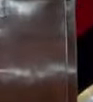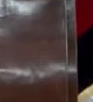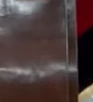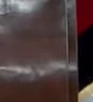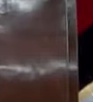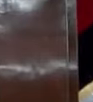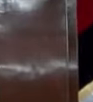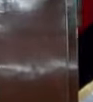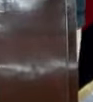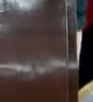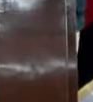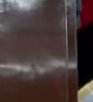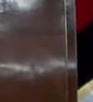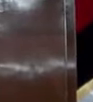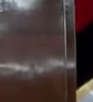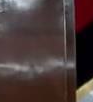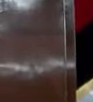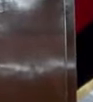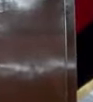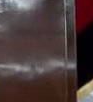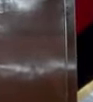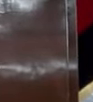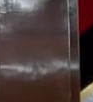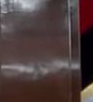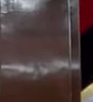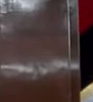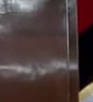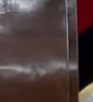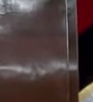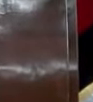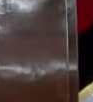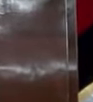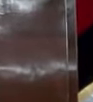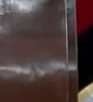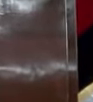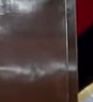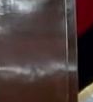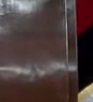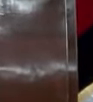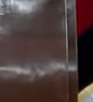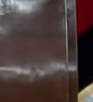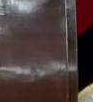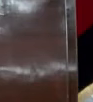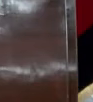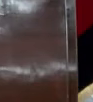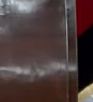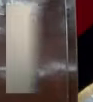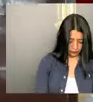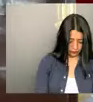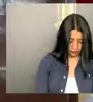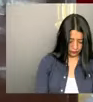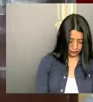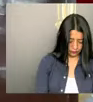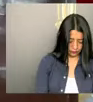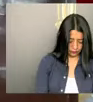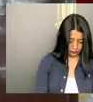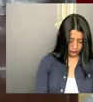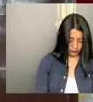por asistir a esta invitación y ser parte de esta rueda de prensa conjunta entre las principales autoridades de la